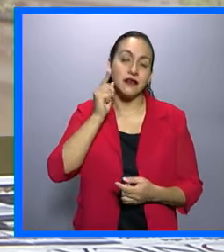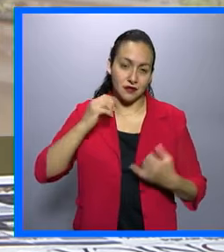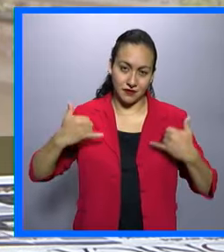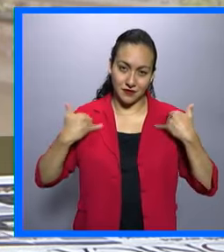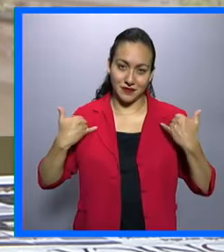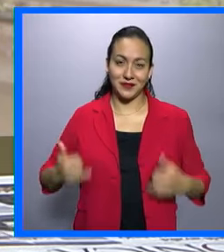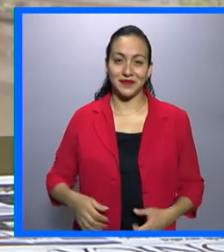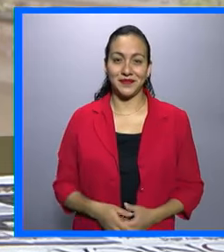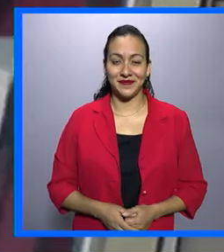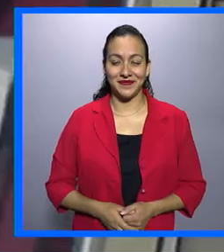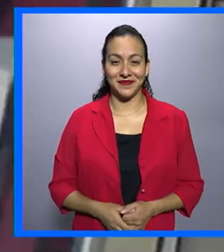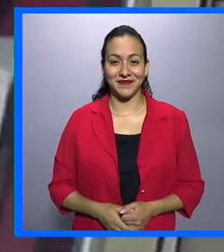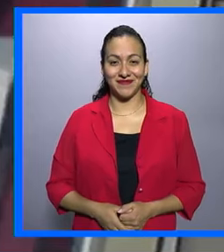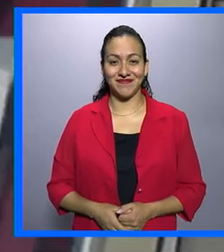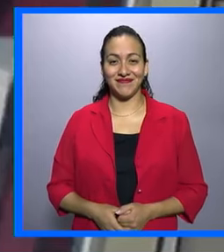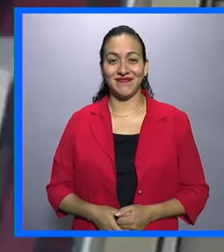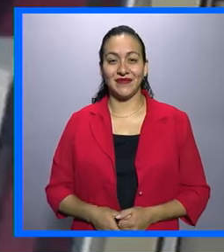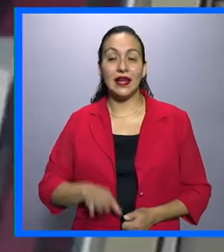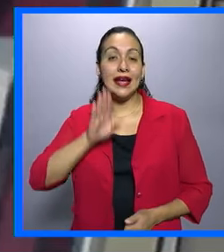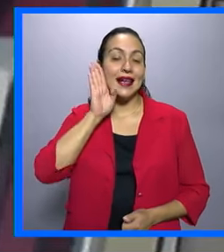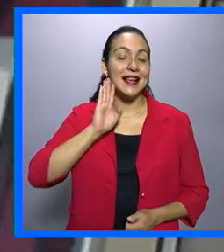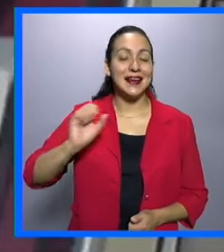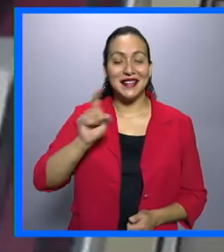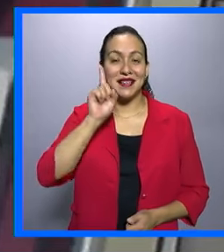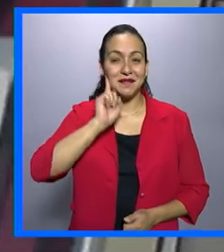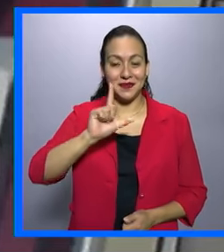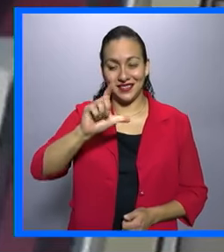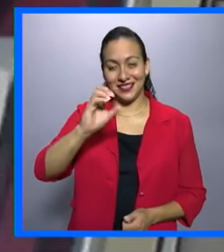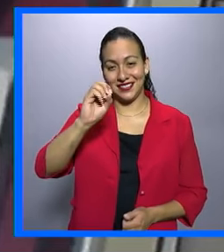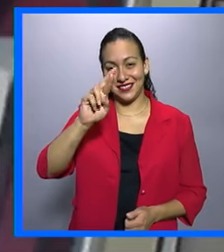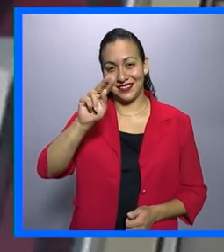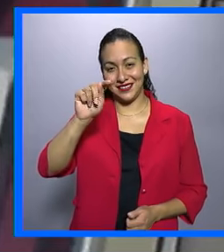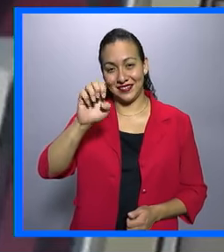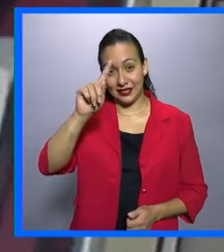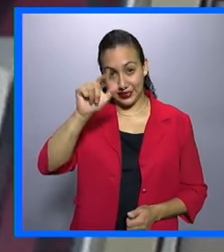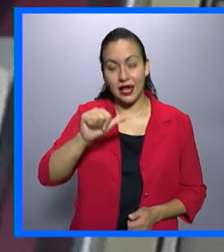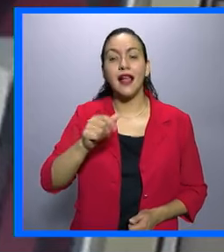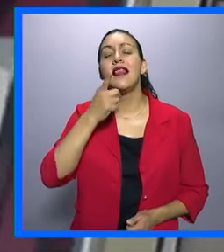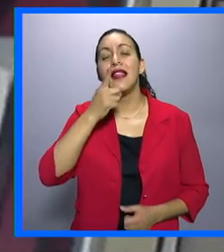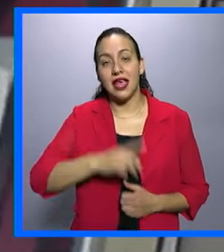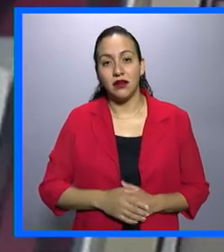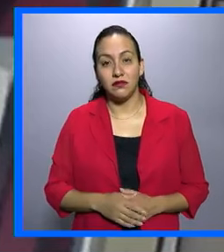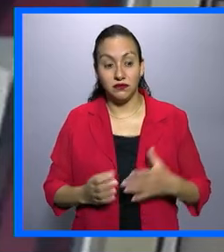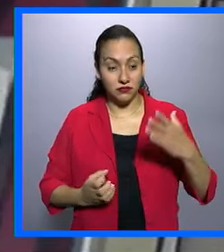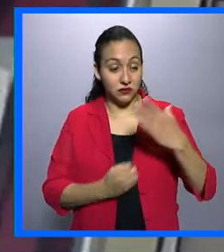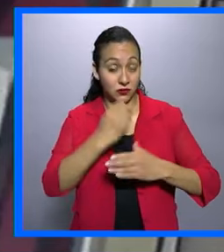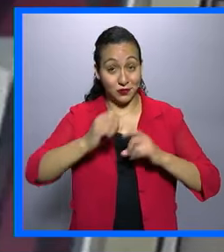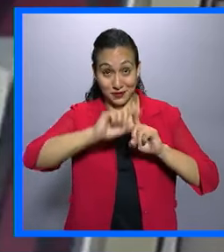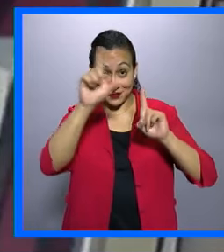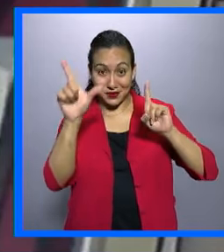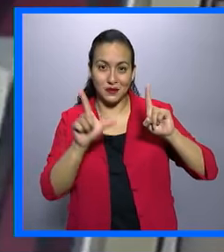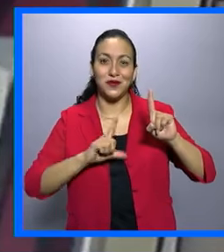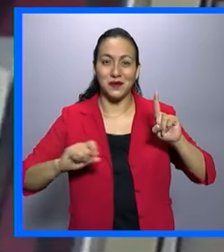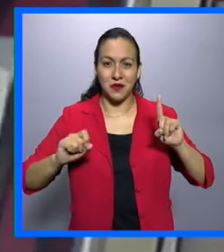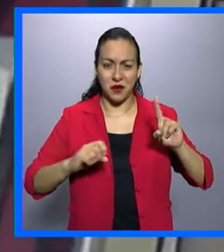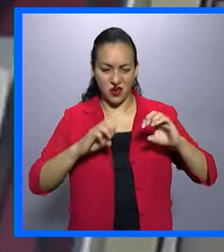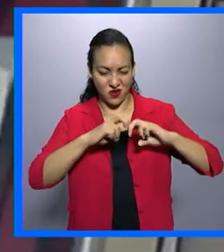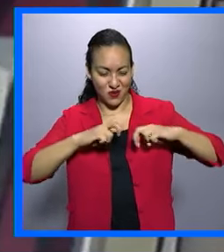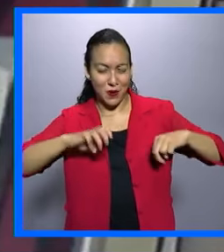Adolescentes. La ministra Loretta Ortiz Alf aseguró que esta nueva Suprema Corte de Justicia